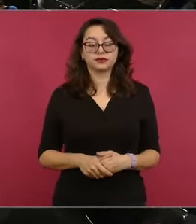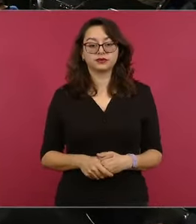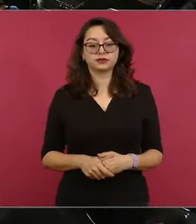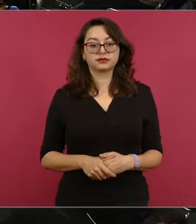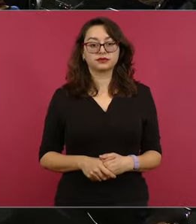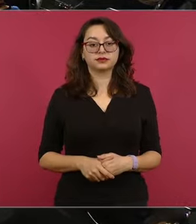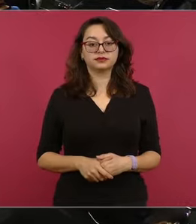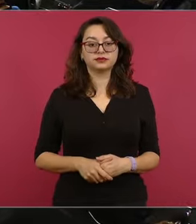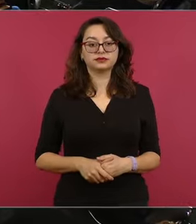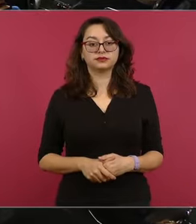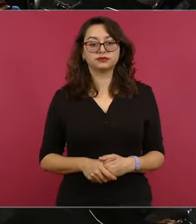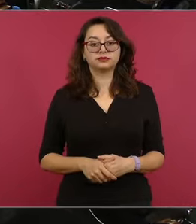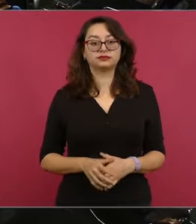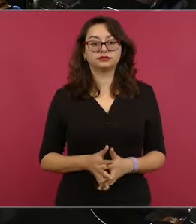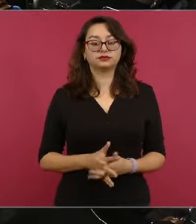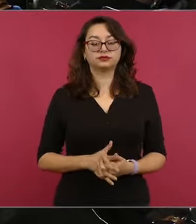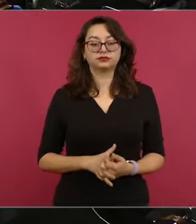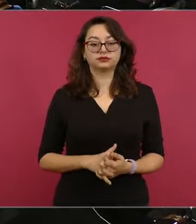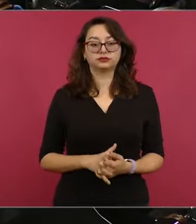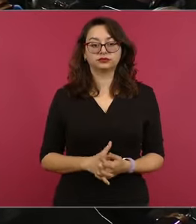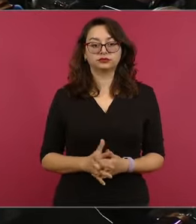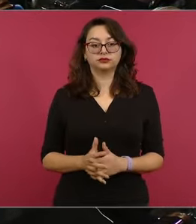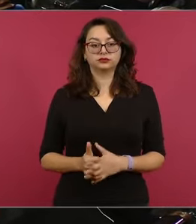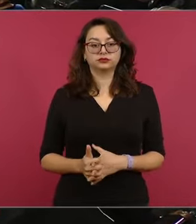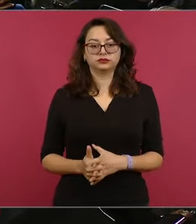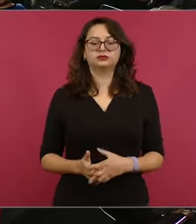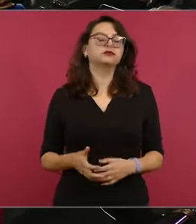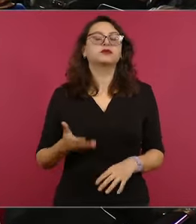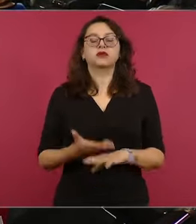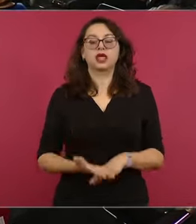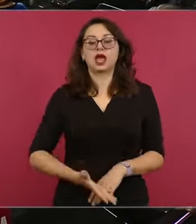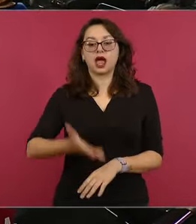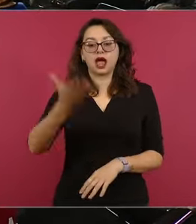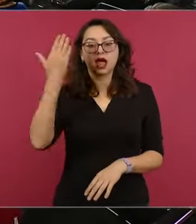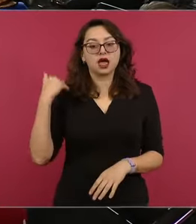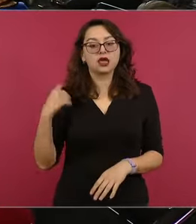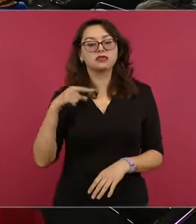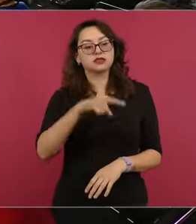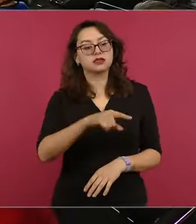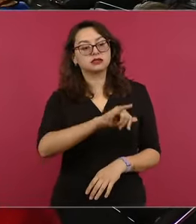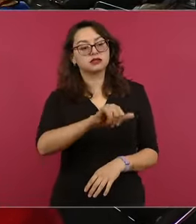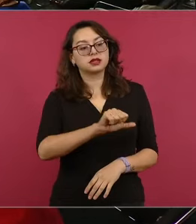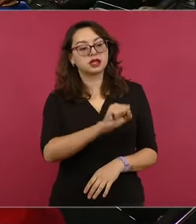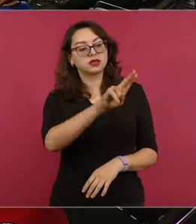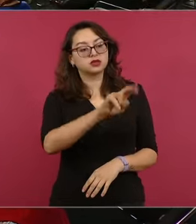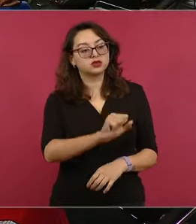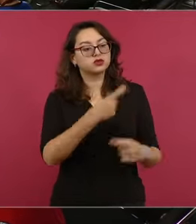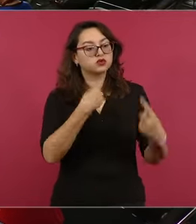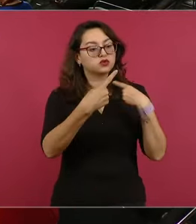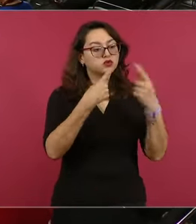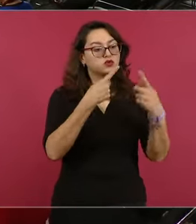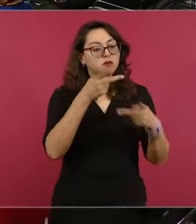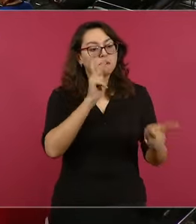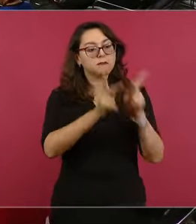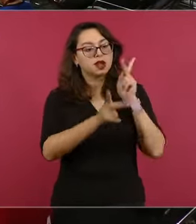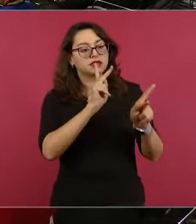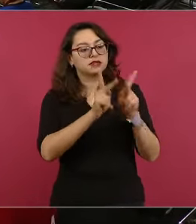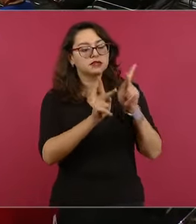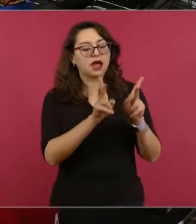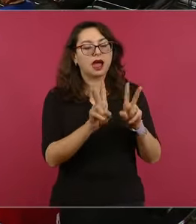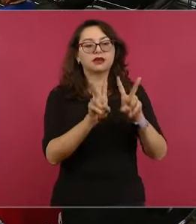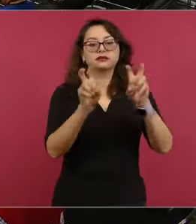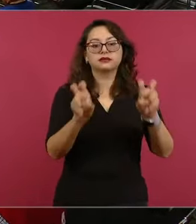Ahí bueno, recordarán que se había trabajado con Jesús para la parte del IMSS, y tanto el IMSS como el Infonavit,